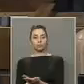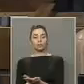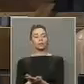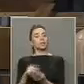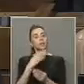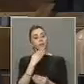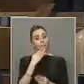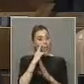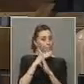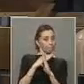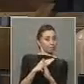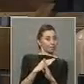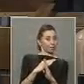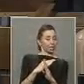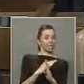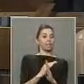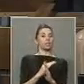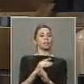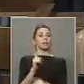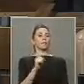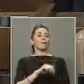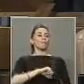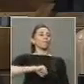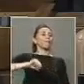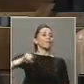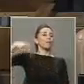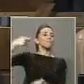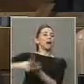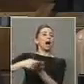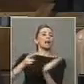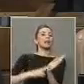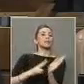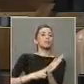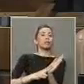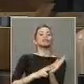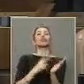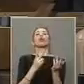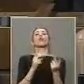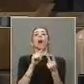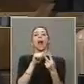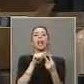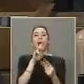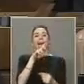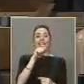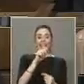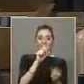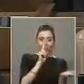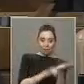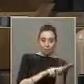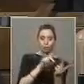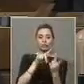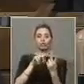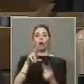prevenir la evasión fiscal en relación a los impuestos a la renta y al patrimonio,